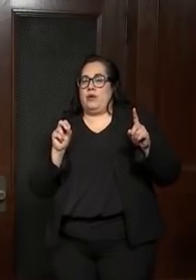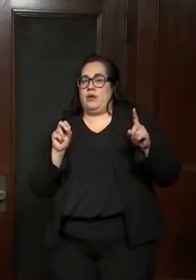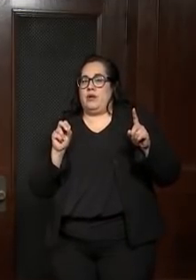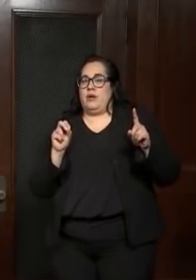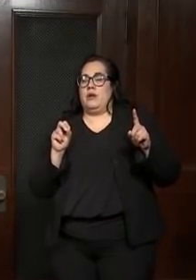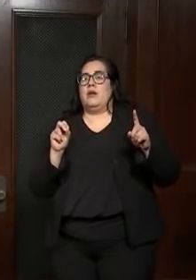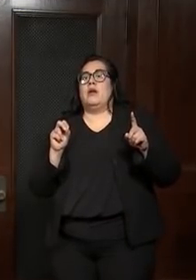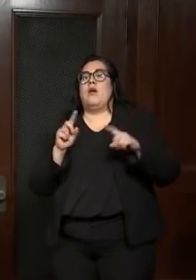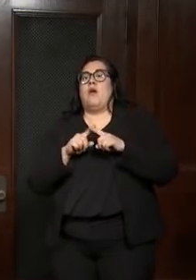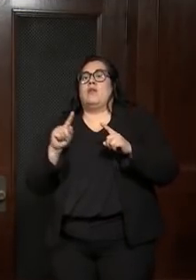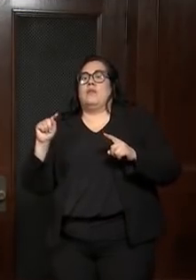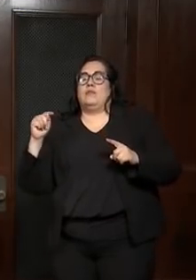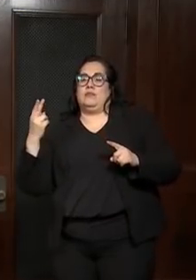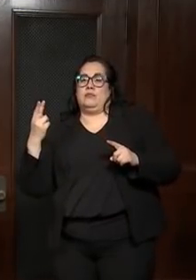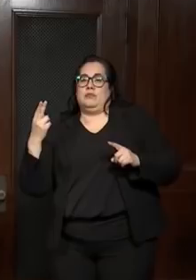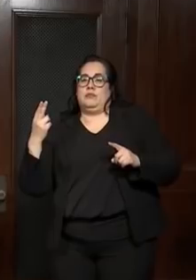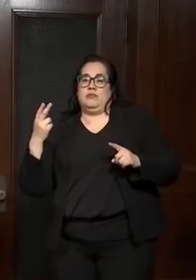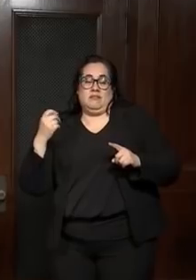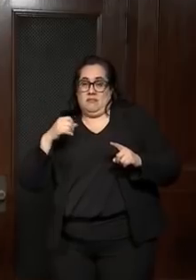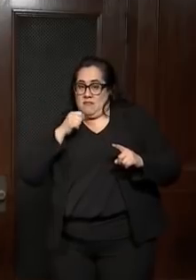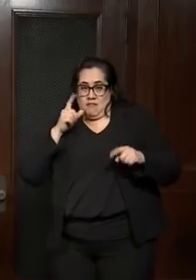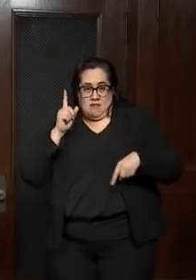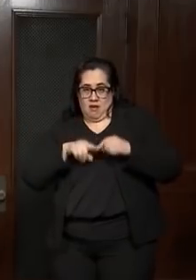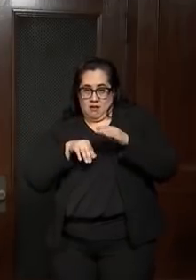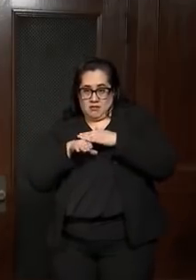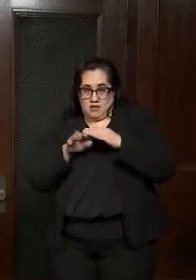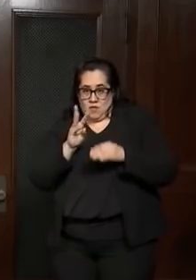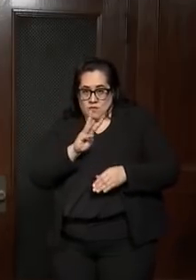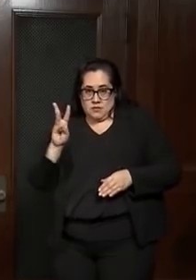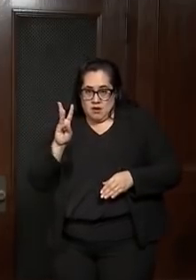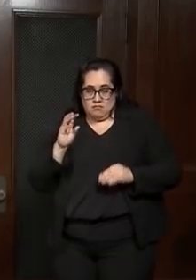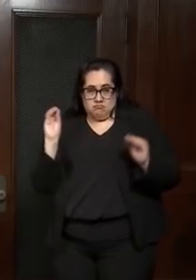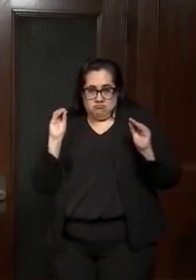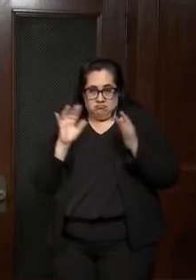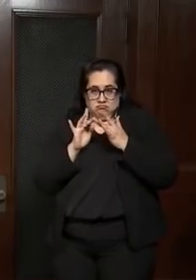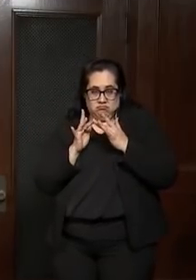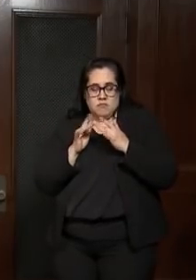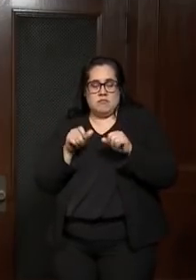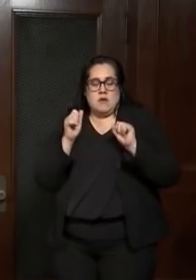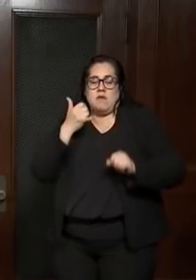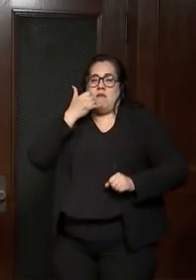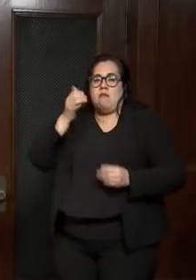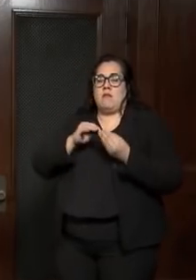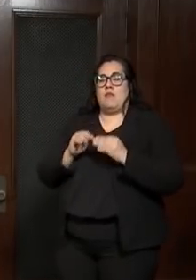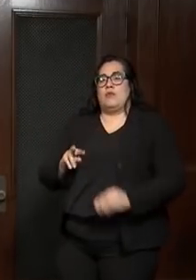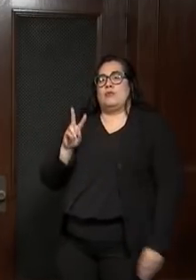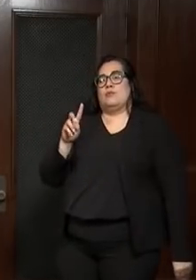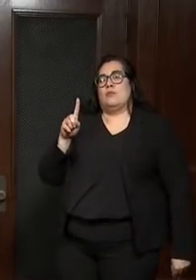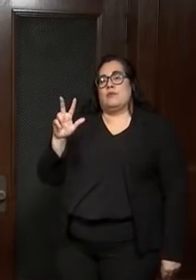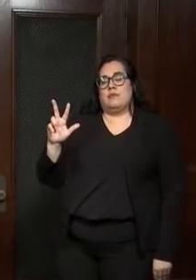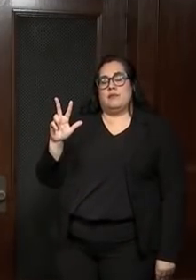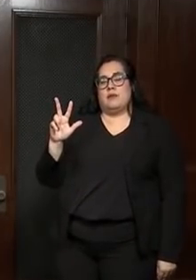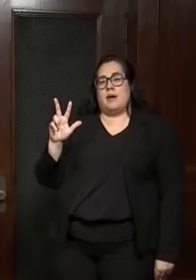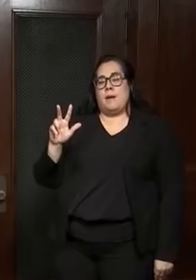los jueves. Si no tiene acceso al Internet, pueden llamar a